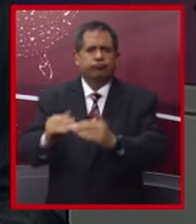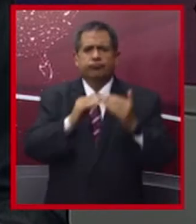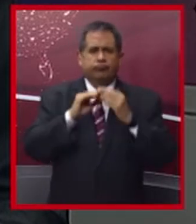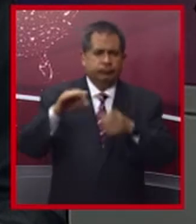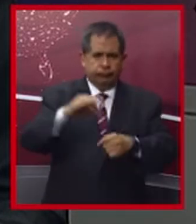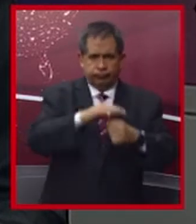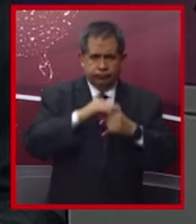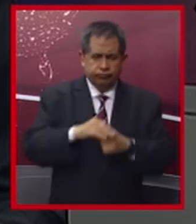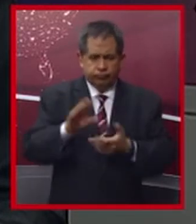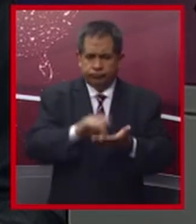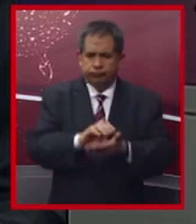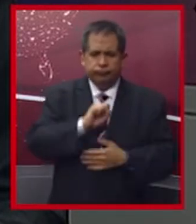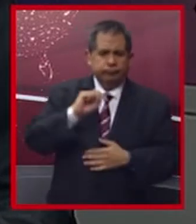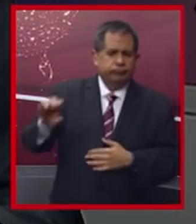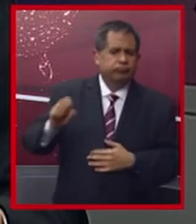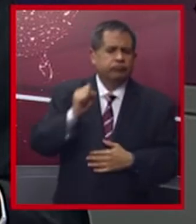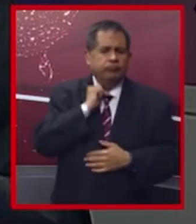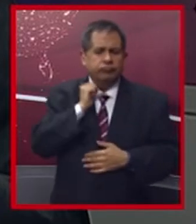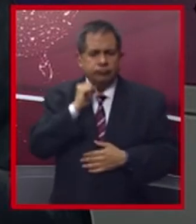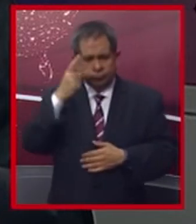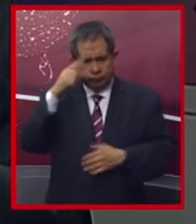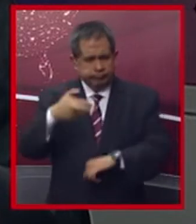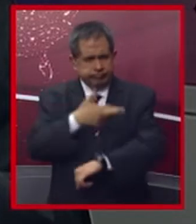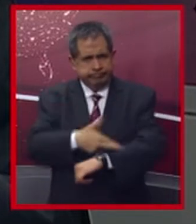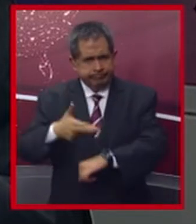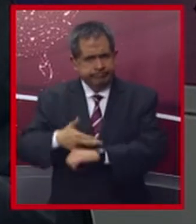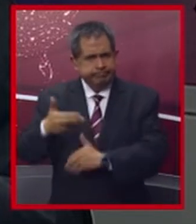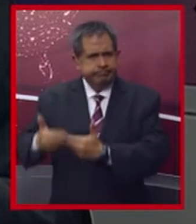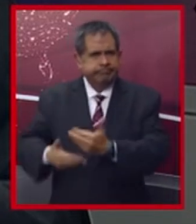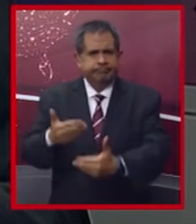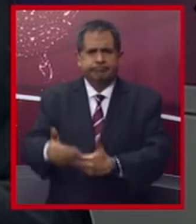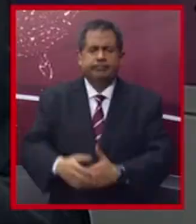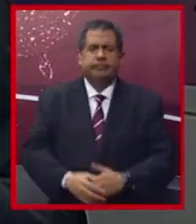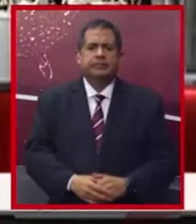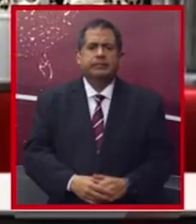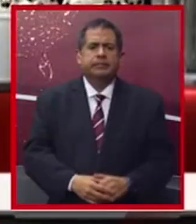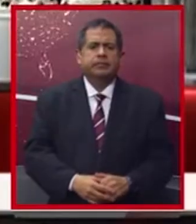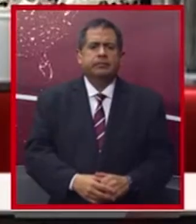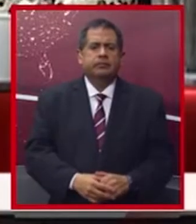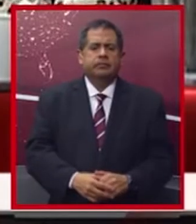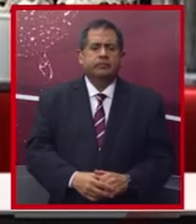y se enviaron al Senado de la República para continuar el proceso legislativo.